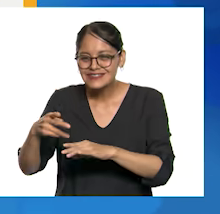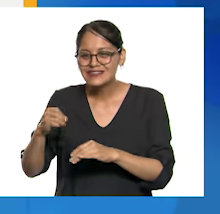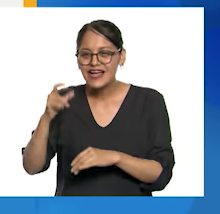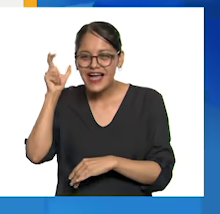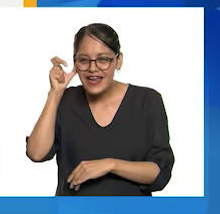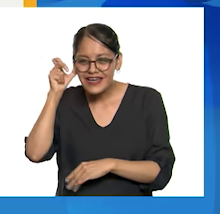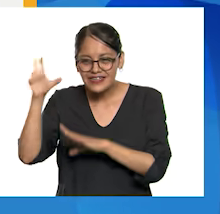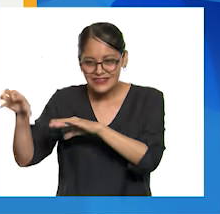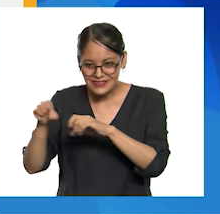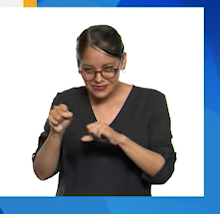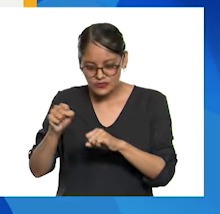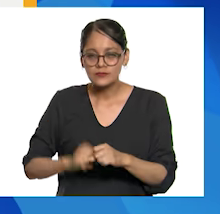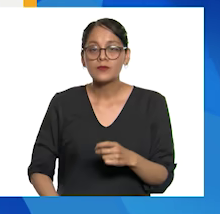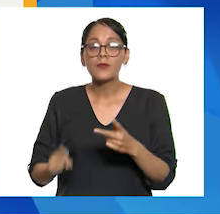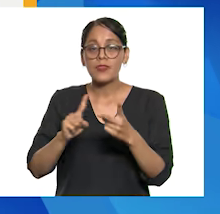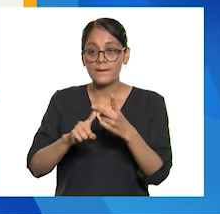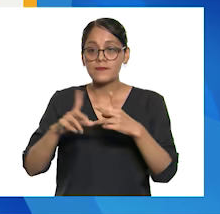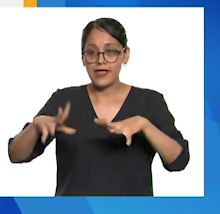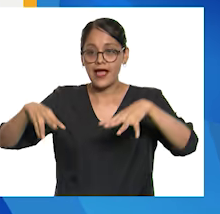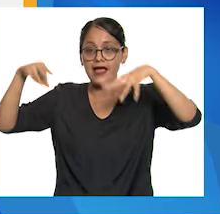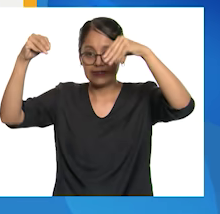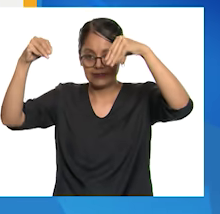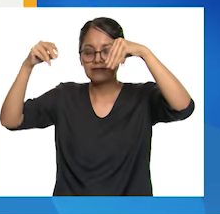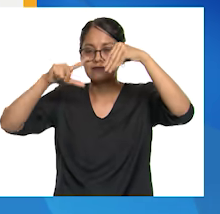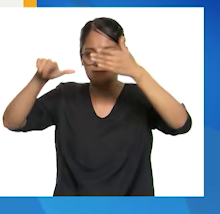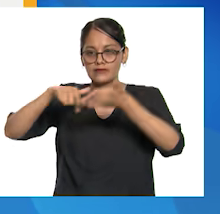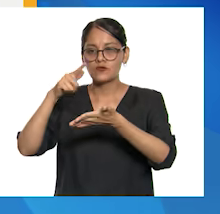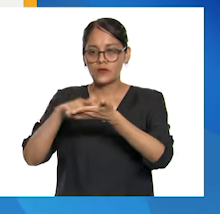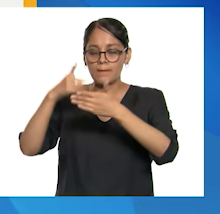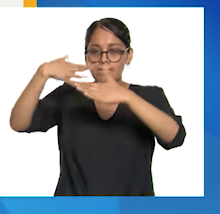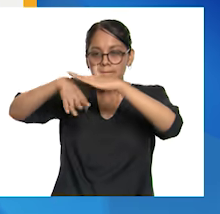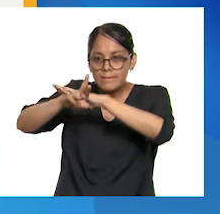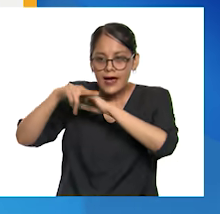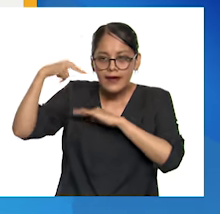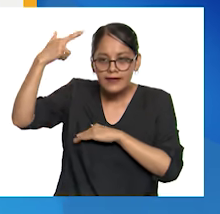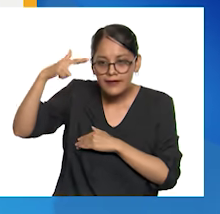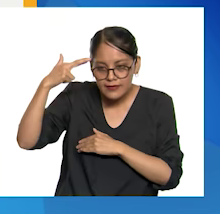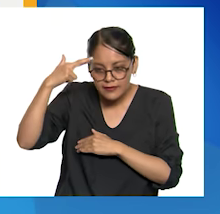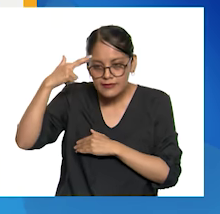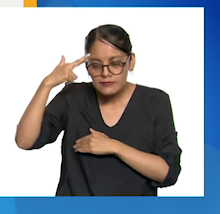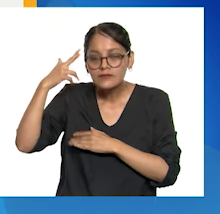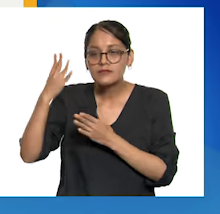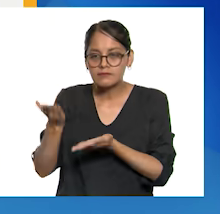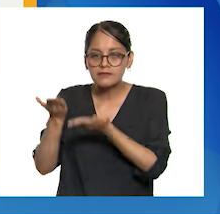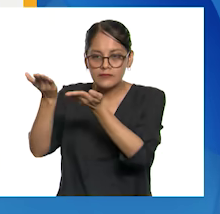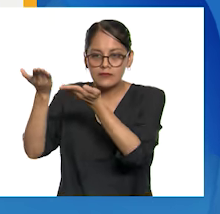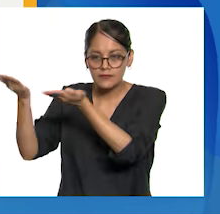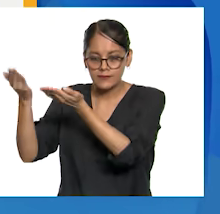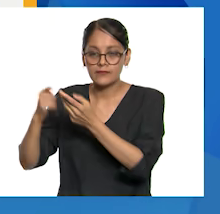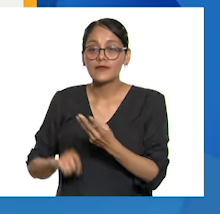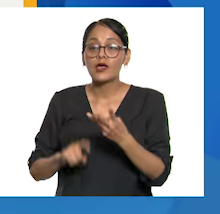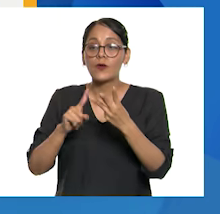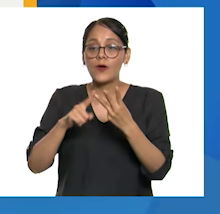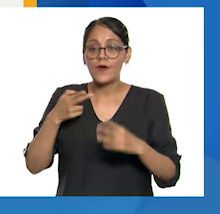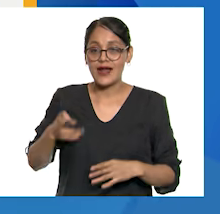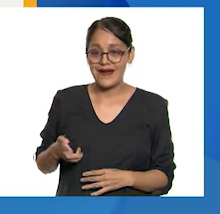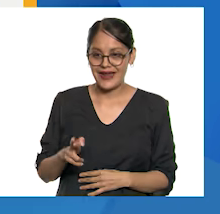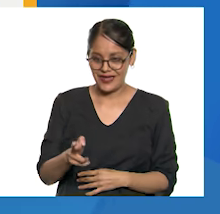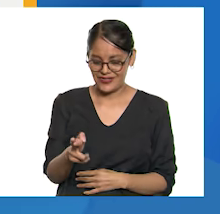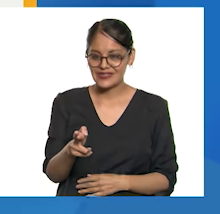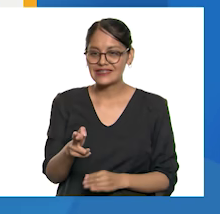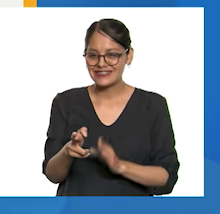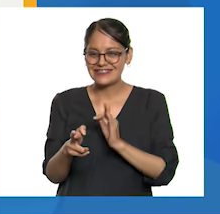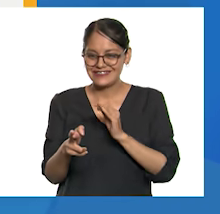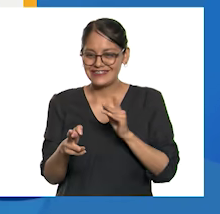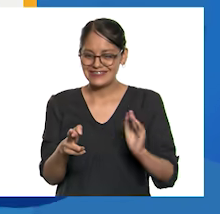en el castillo cuando el gato va a entregar los regalos al rey y junto al río cuando engañan al monarca para